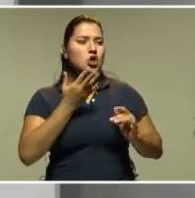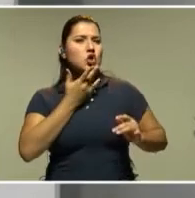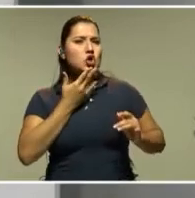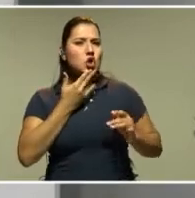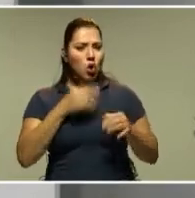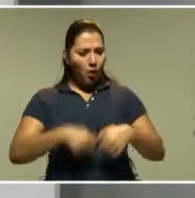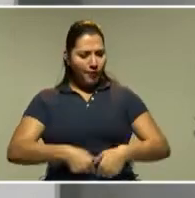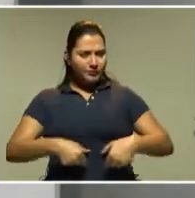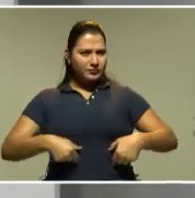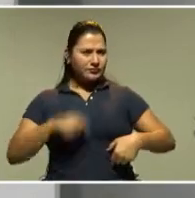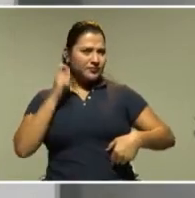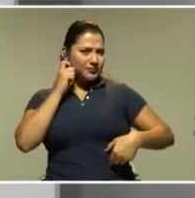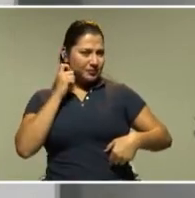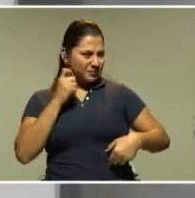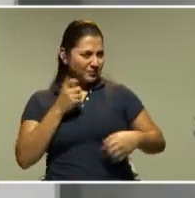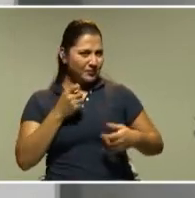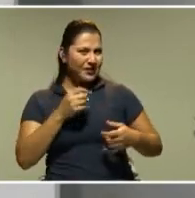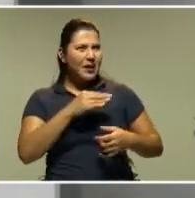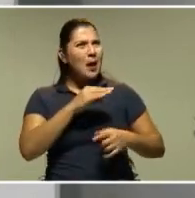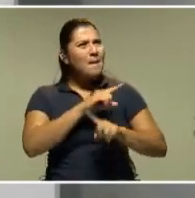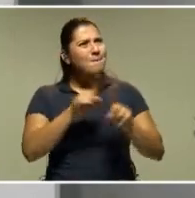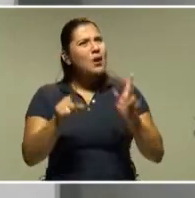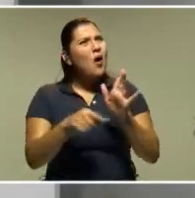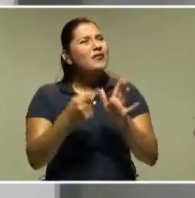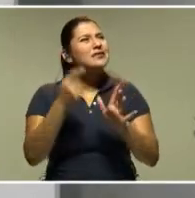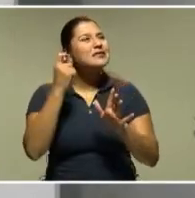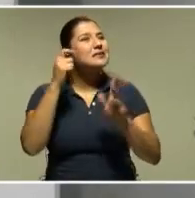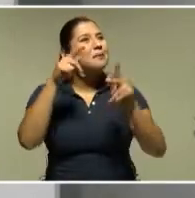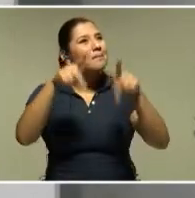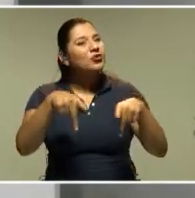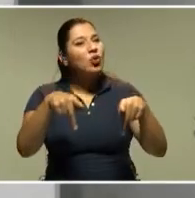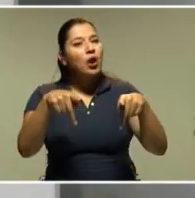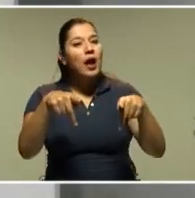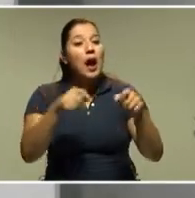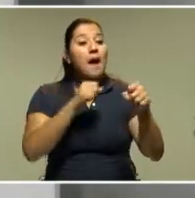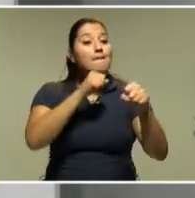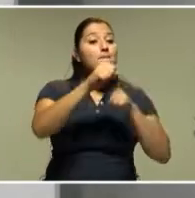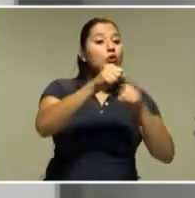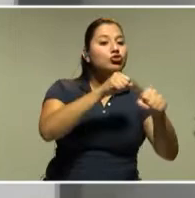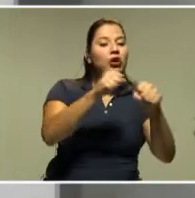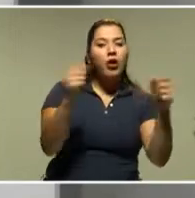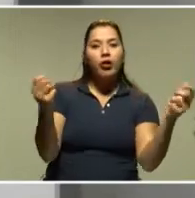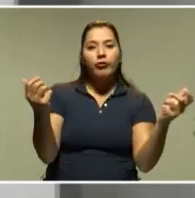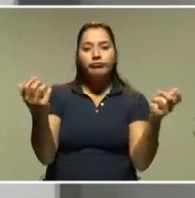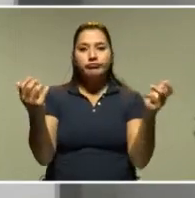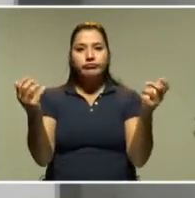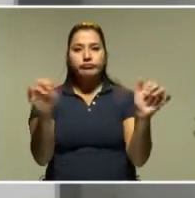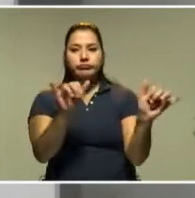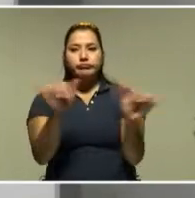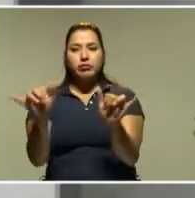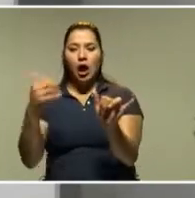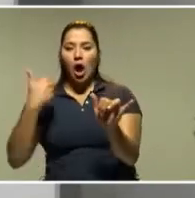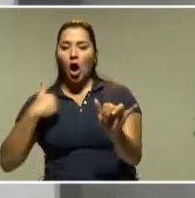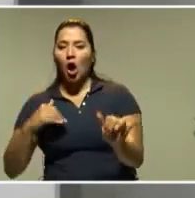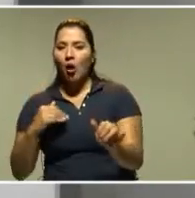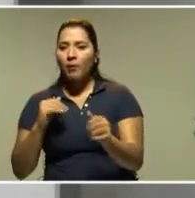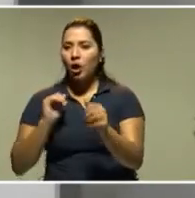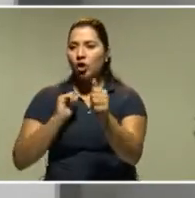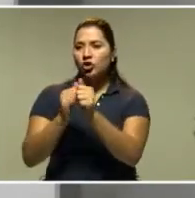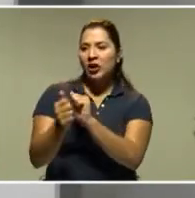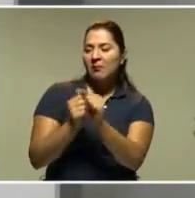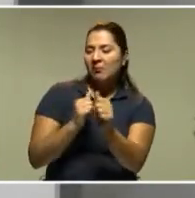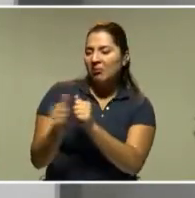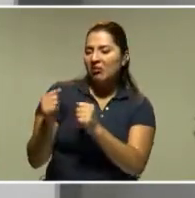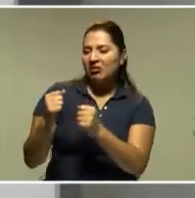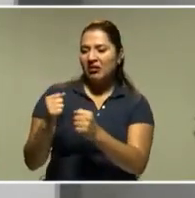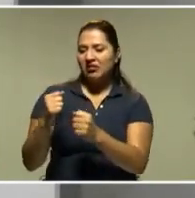toda femenina. Y hay gente que el boxeo lo hace un estereotipo y dice, no, es que es de hombres, es un deporte muy concho, ¿cómo